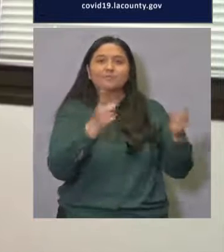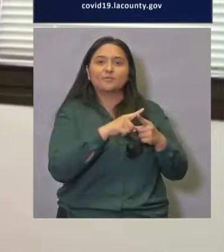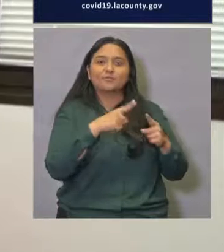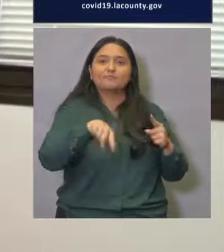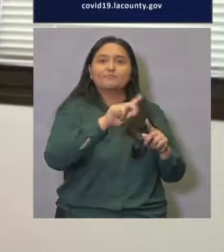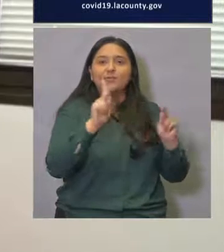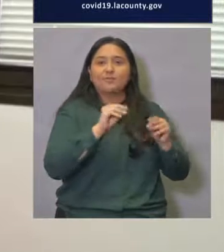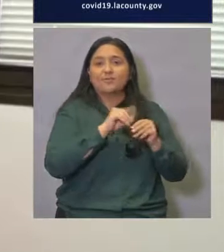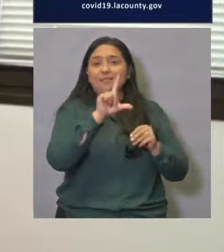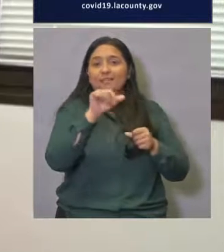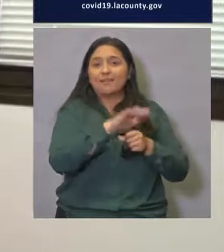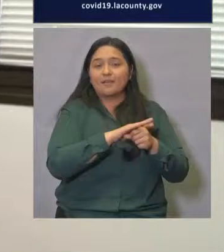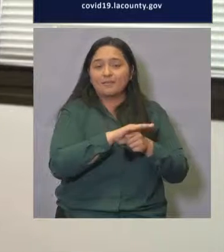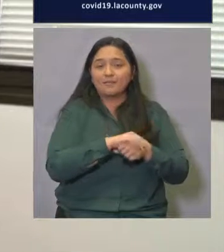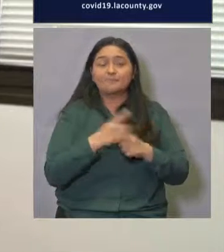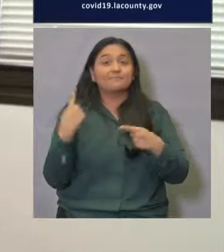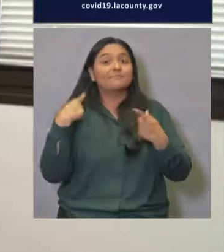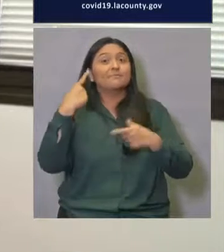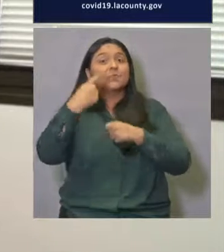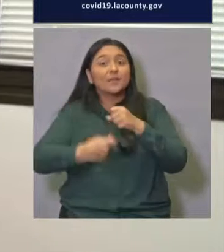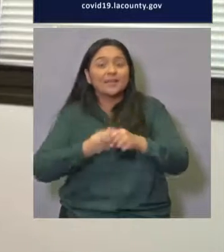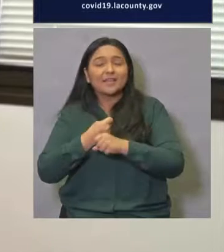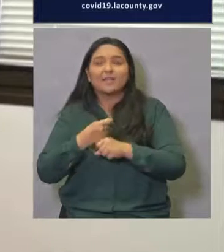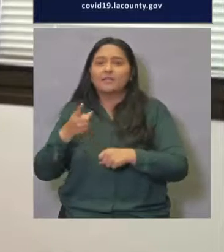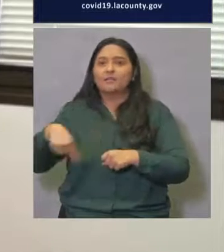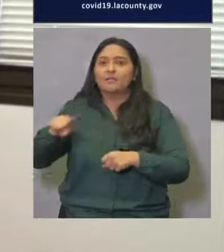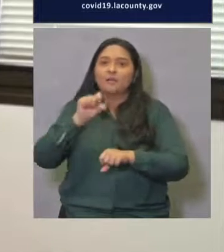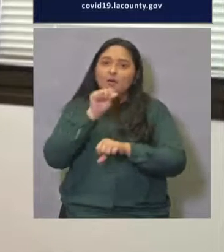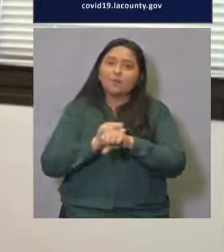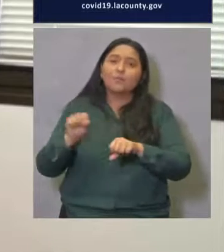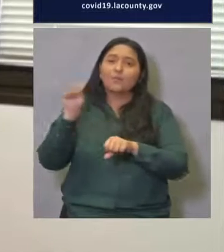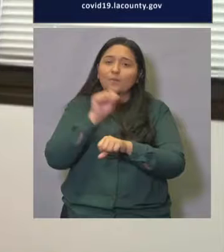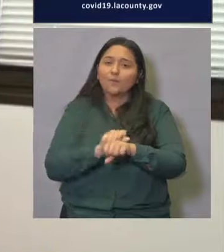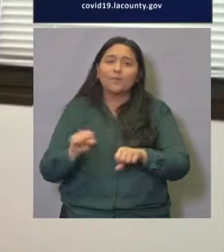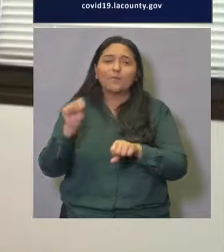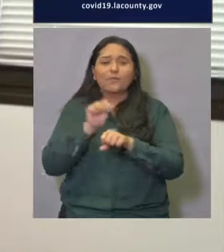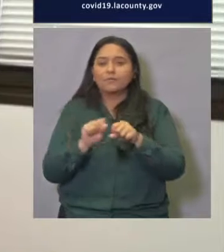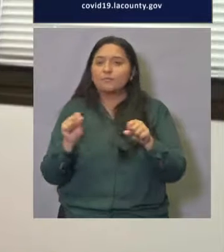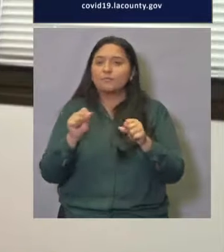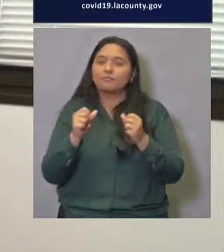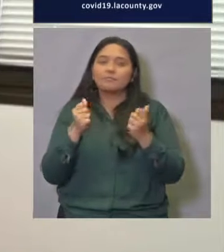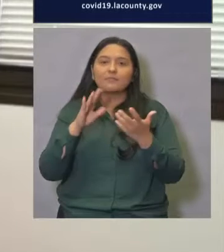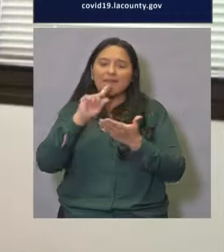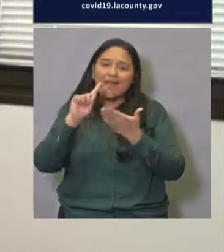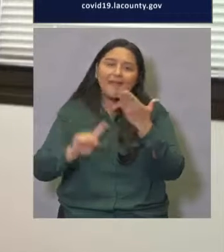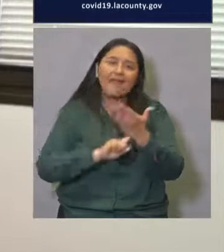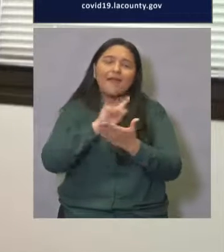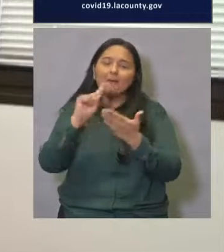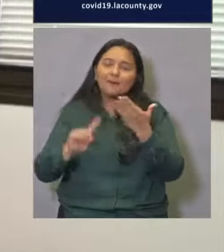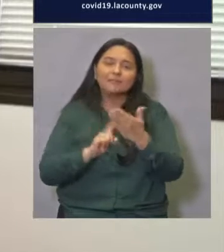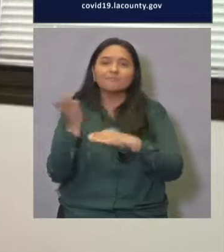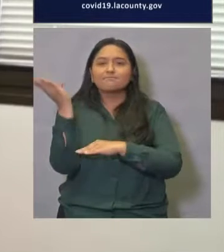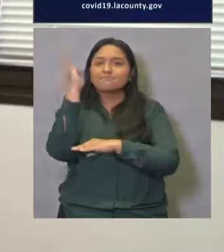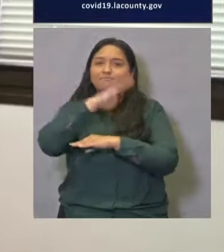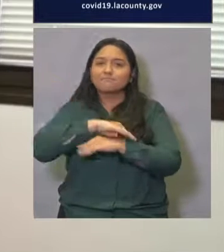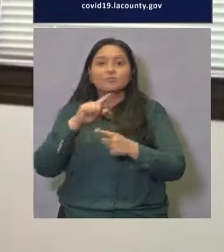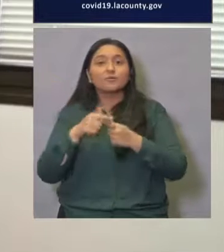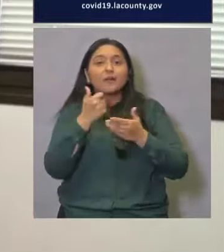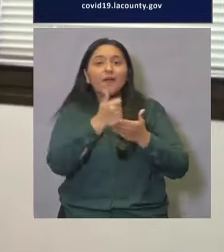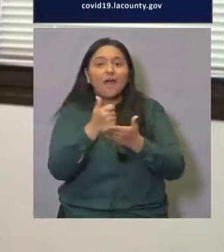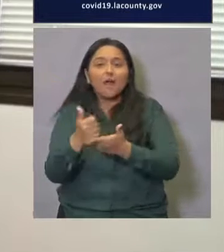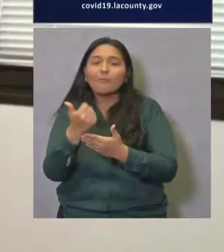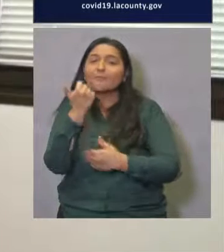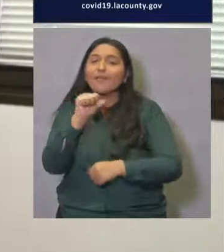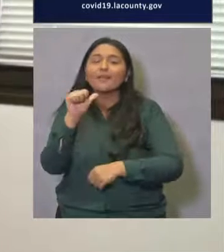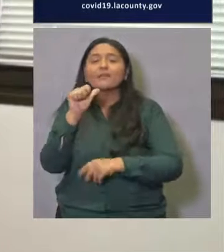año, estos héroes de salud han trabajado arduamente y por muchas horas para cuidar a nuestros residentes que se han enfermado